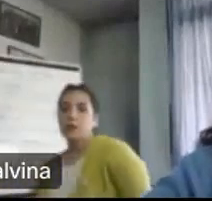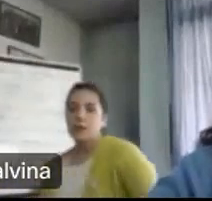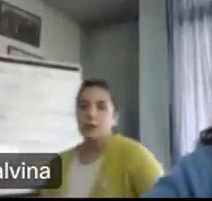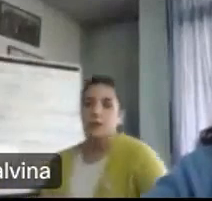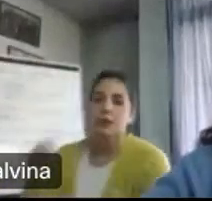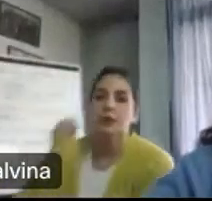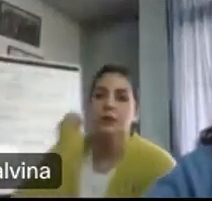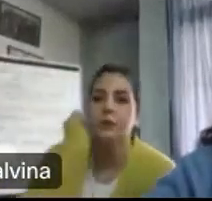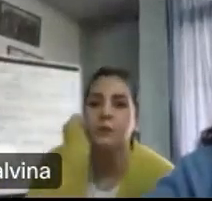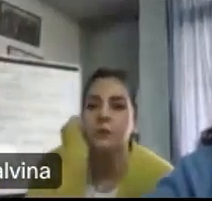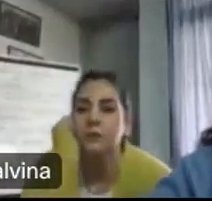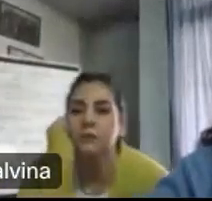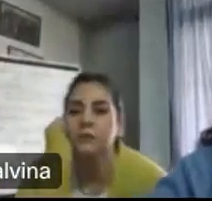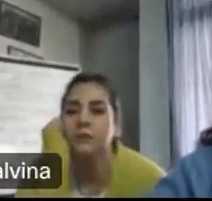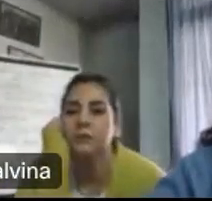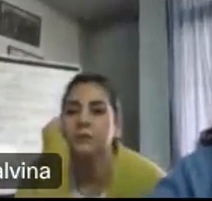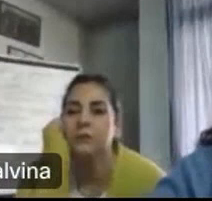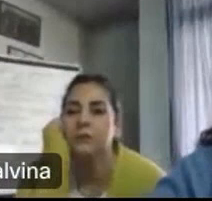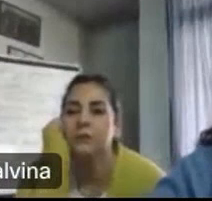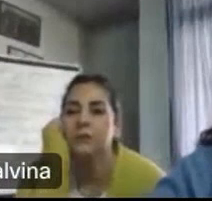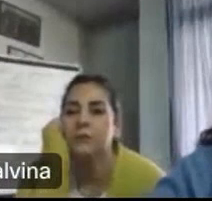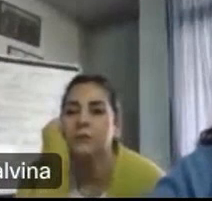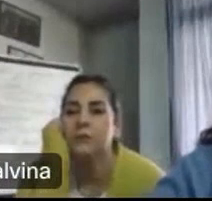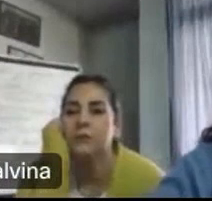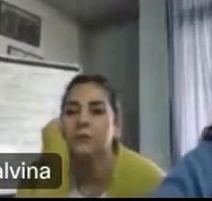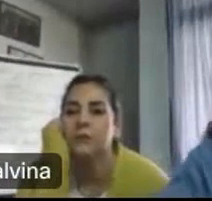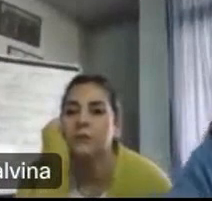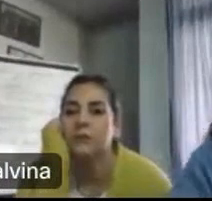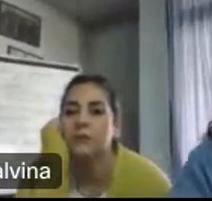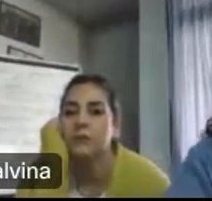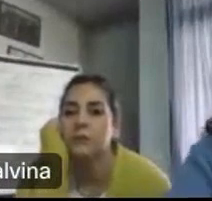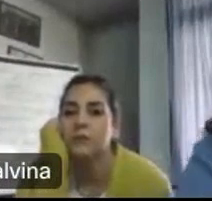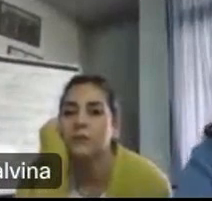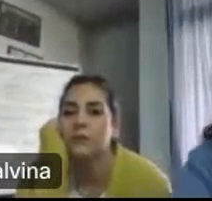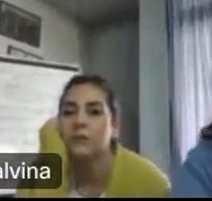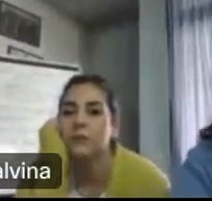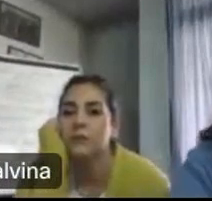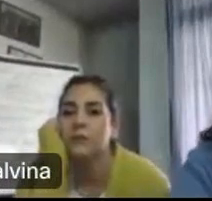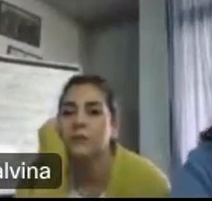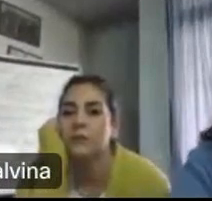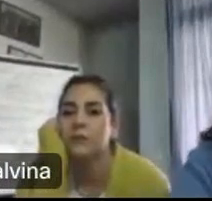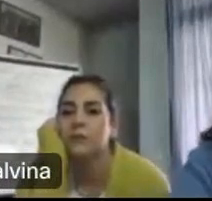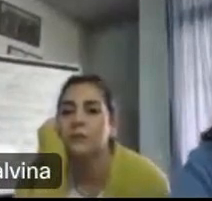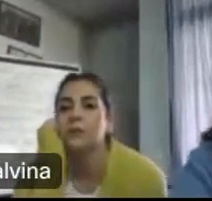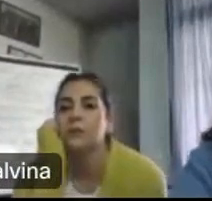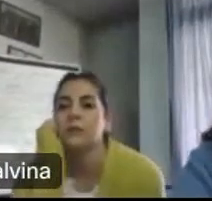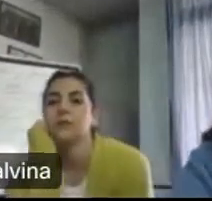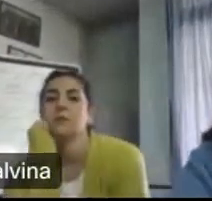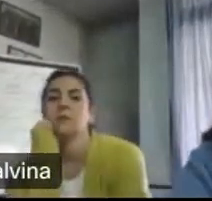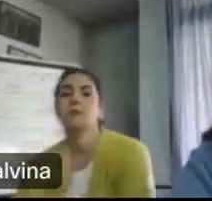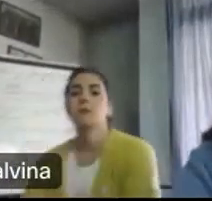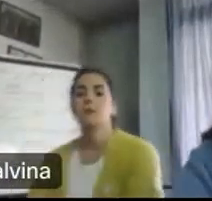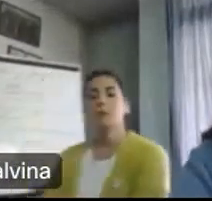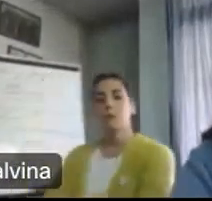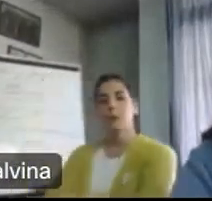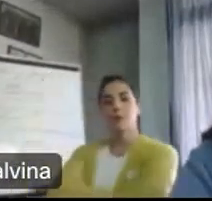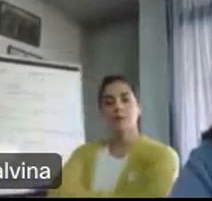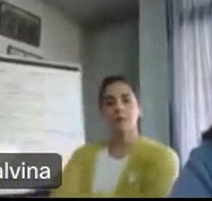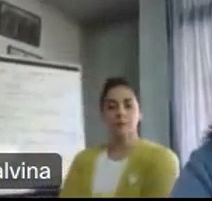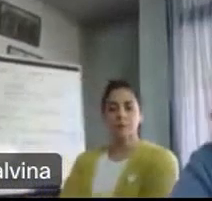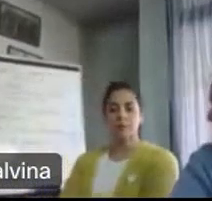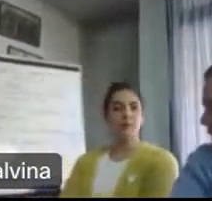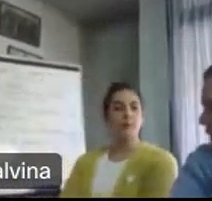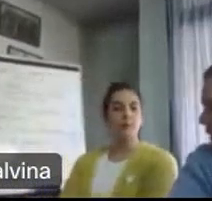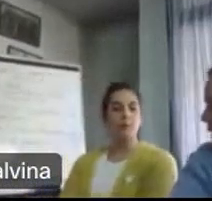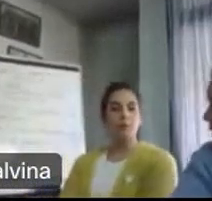trabajo territorial y combinación de dispositivos. Entonces nosotros tenemos una red que tiene lugares ambulatorios, lugares comunitarios de bajo